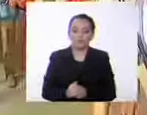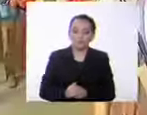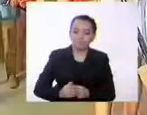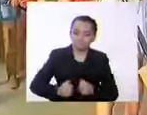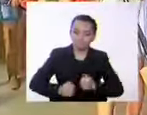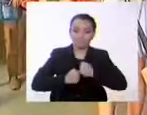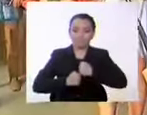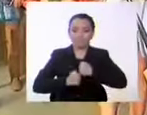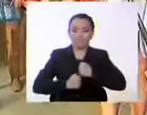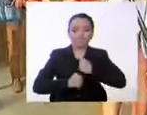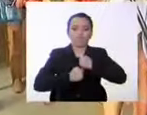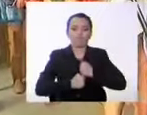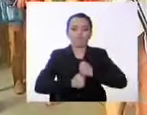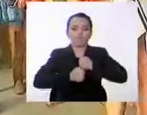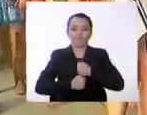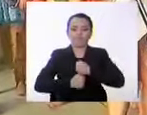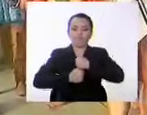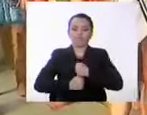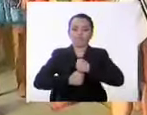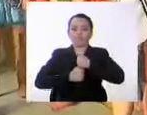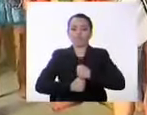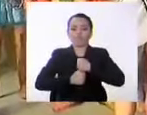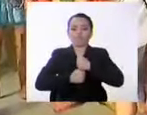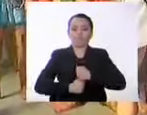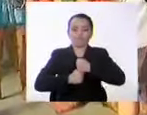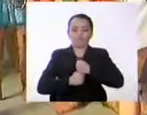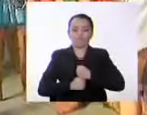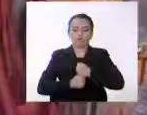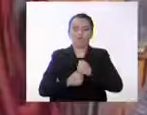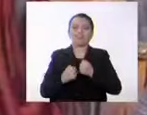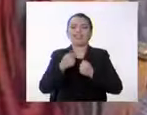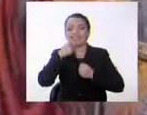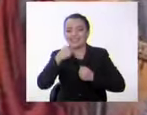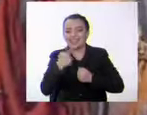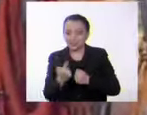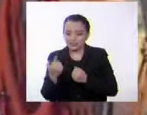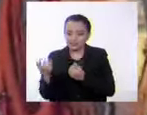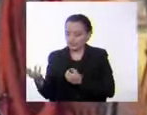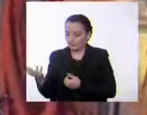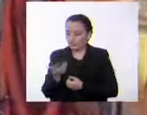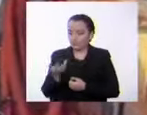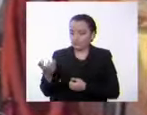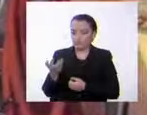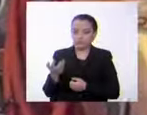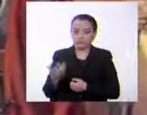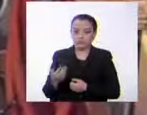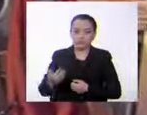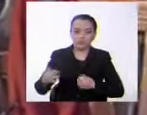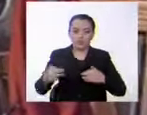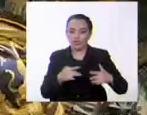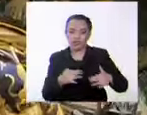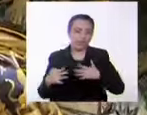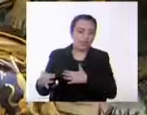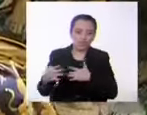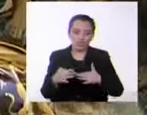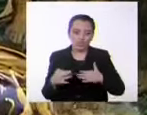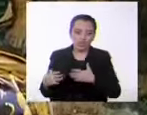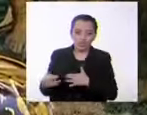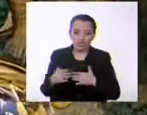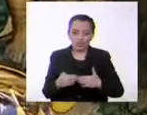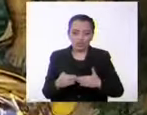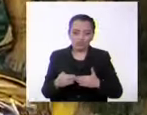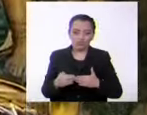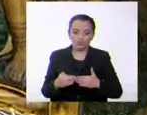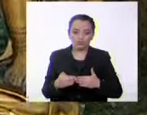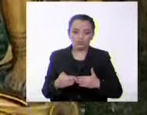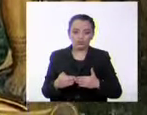muy curioso. El ejército estaba compuesto por guerreros españoles y indígenas, pero el mayor